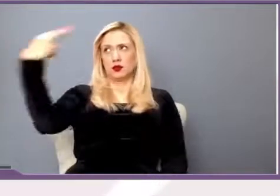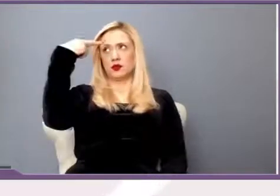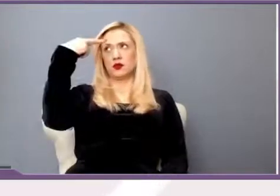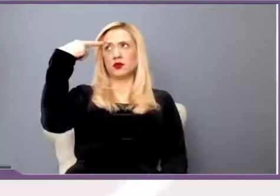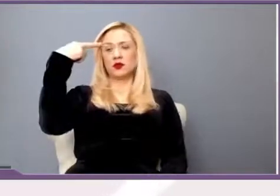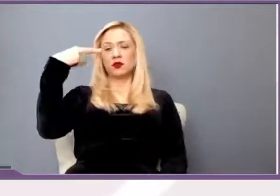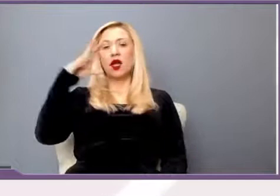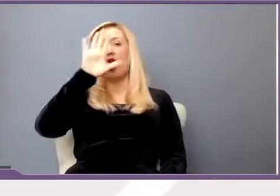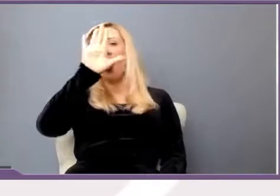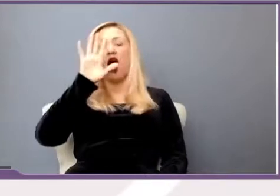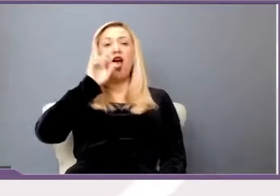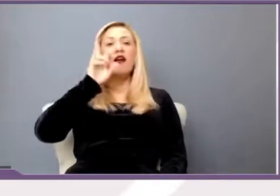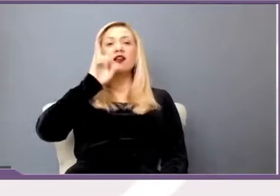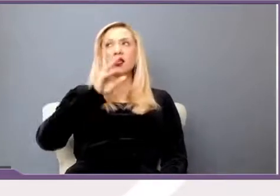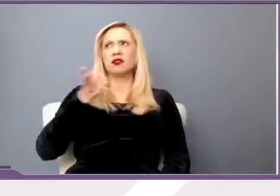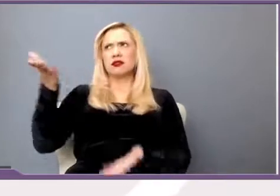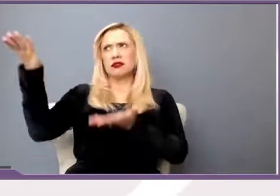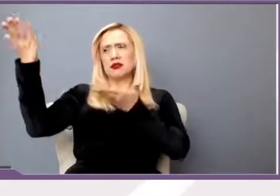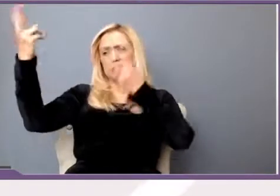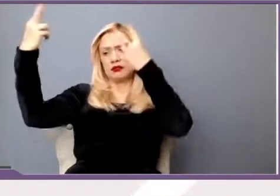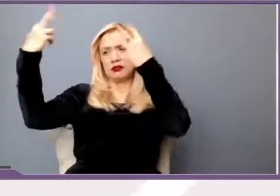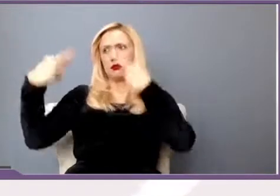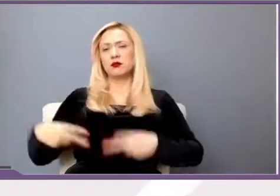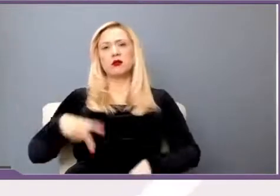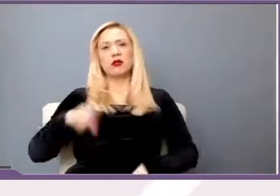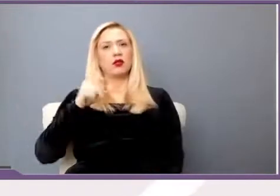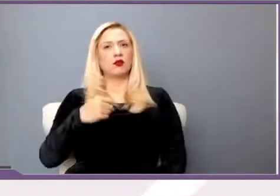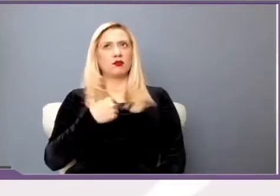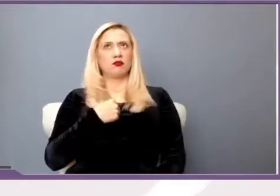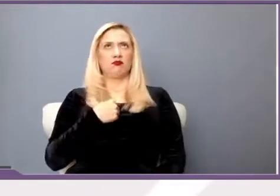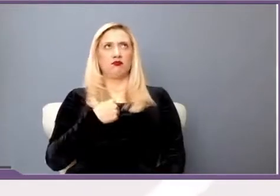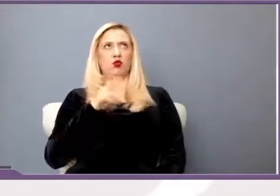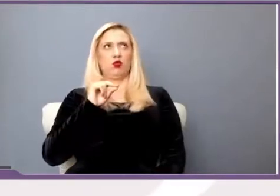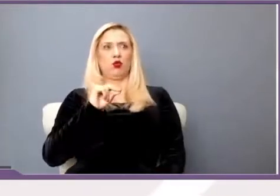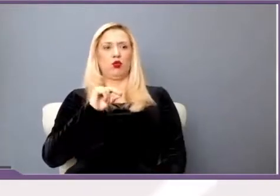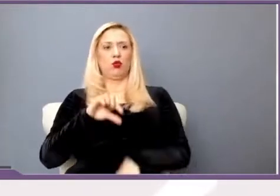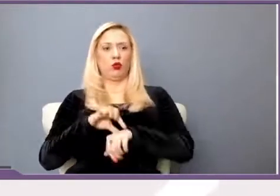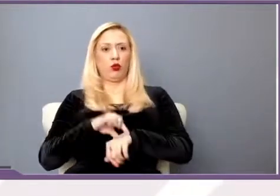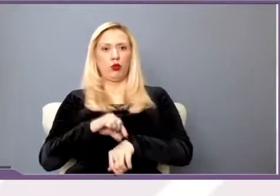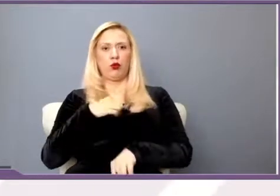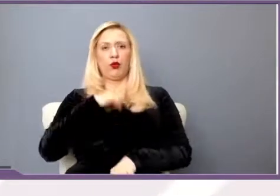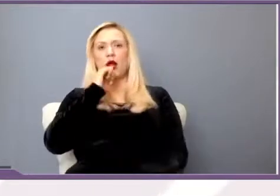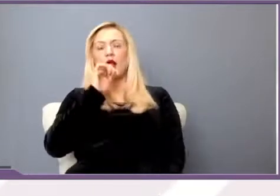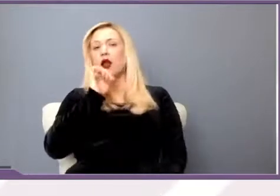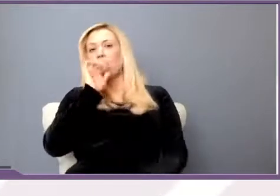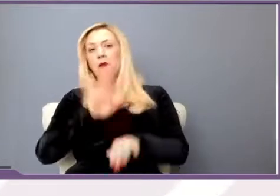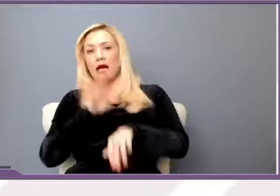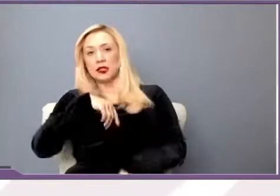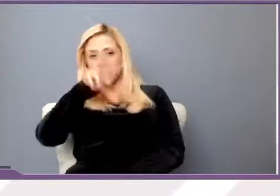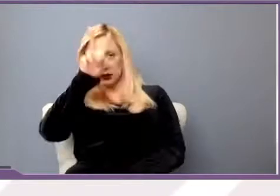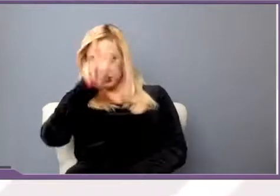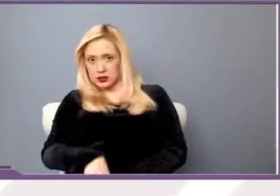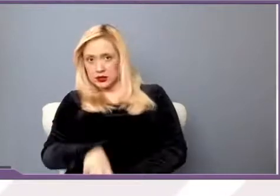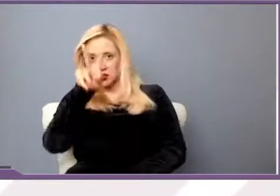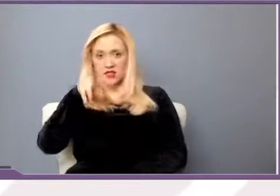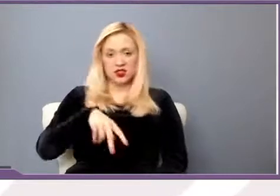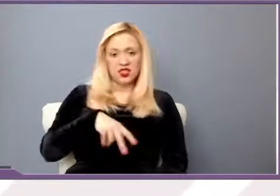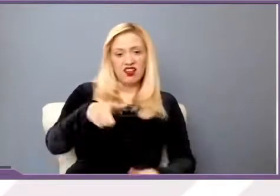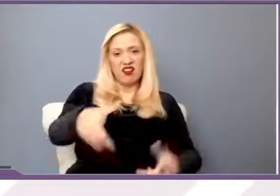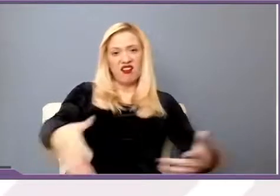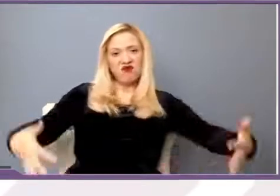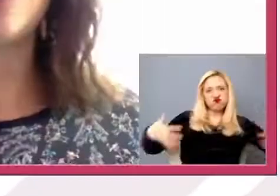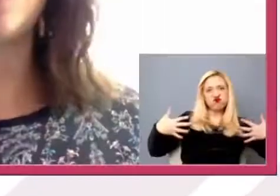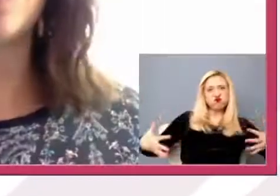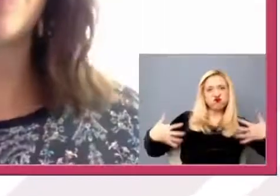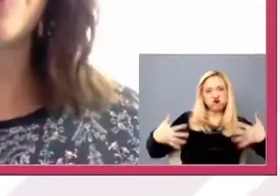¿no? Es decir, no, ni siquiera somos profesionistas del ámbito de la salud, y bueno, aunque lo fuéramos, no basta con una simple mirada para